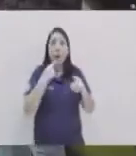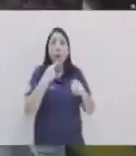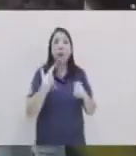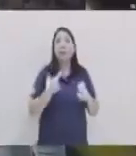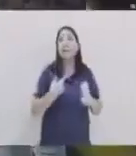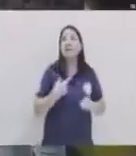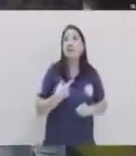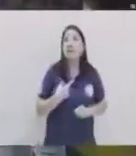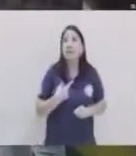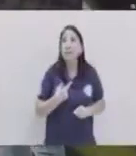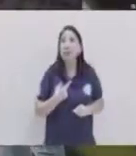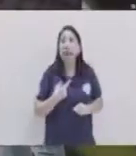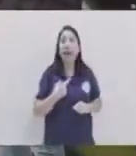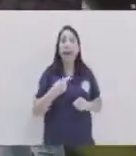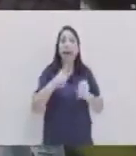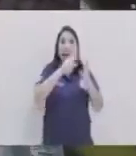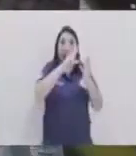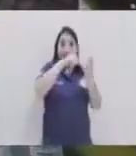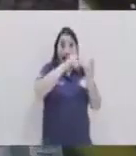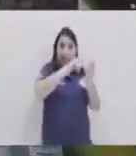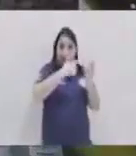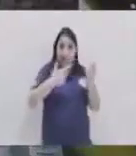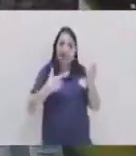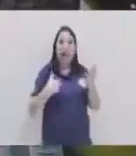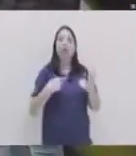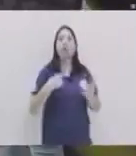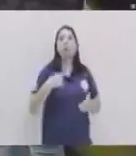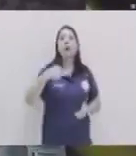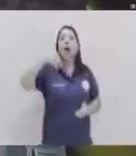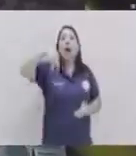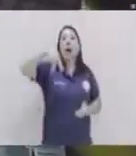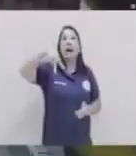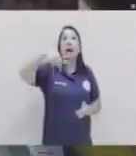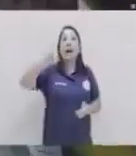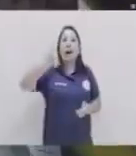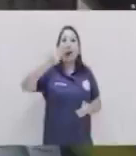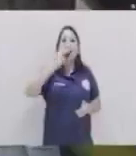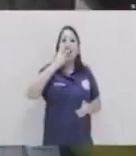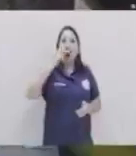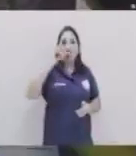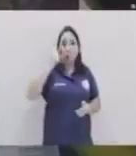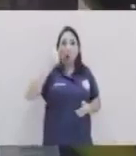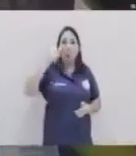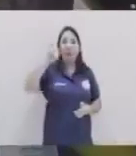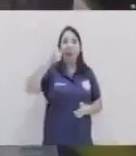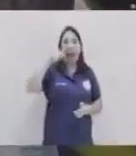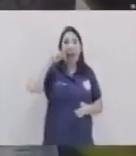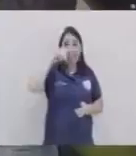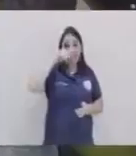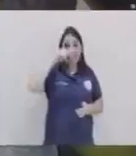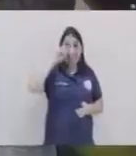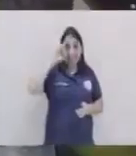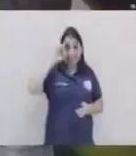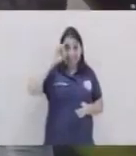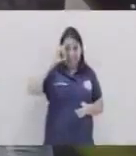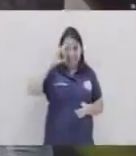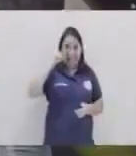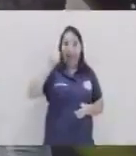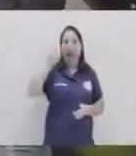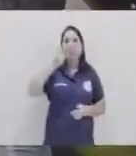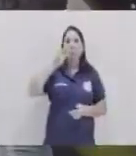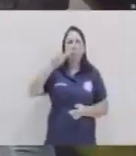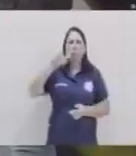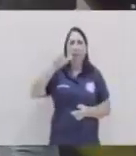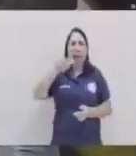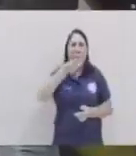es la que conocemos como azteca. El imperio azteca fue el que dominó toda la parte de México. Y seguramente sabrás